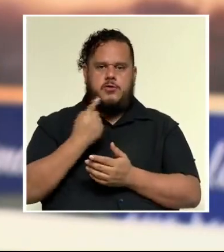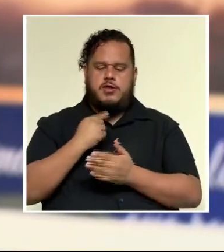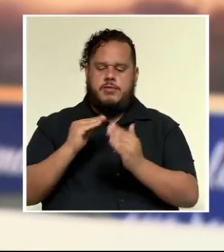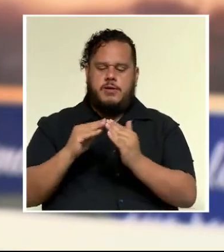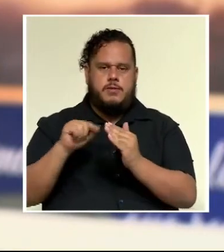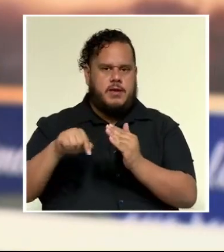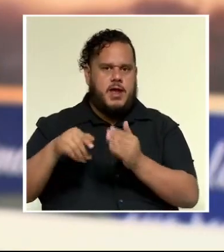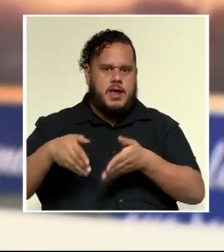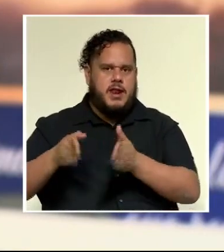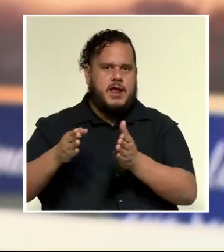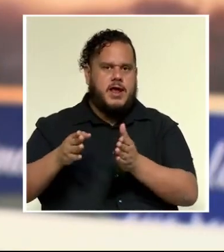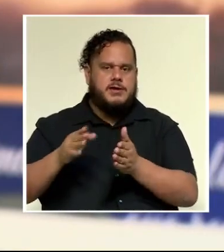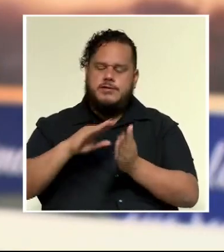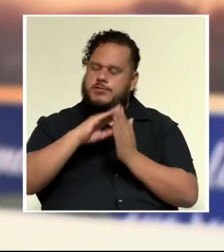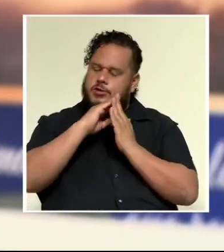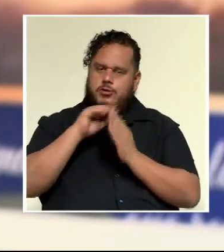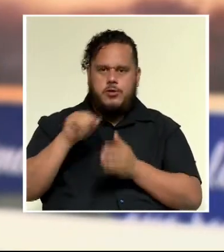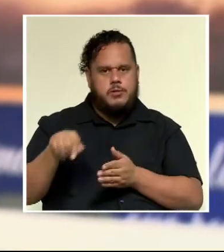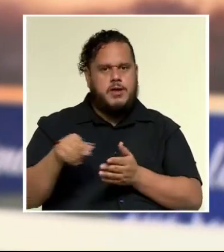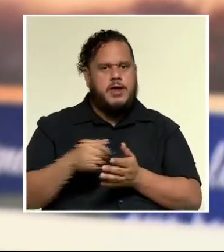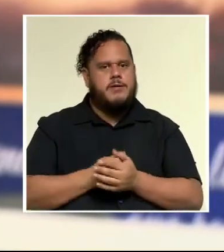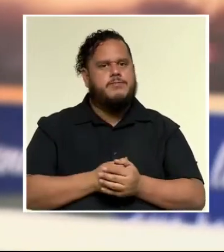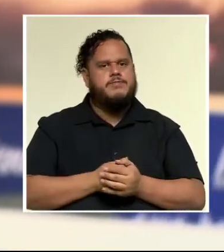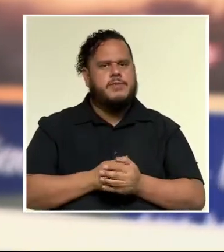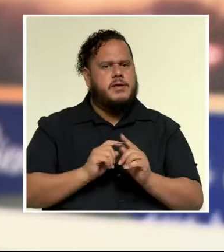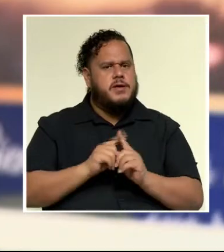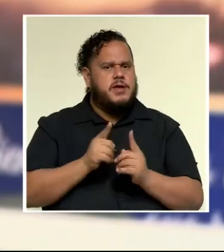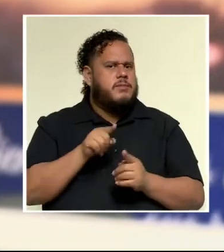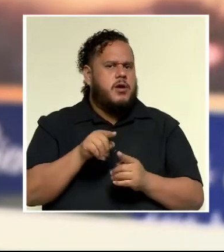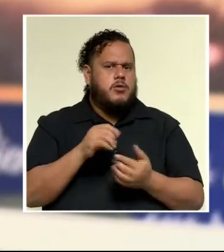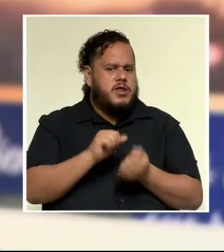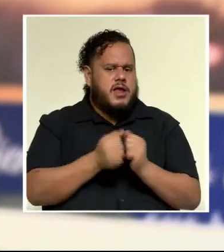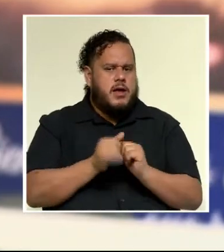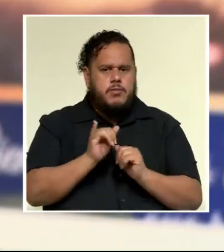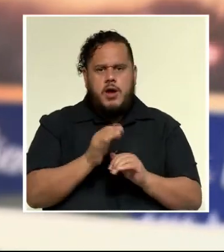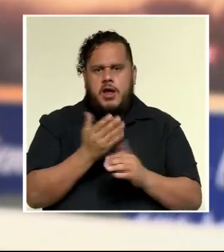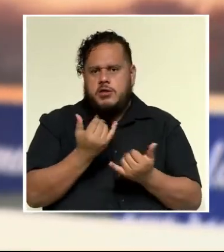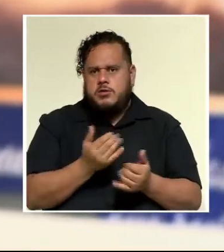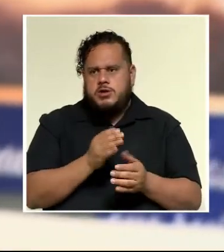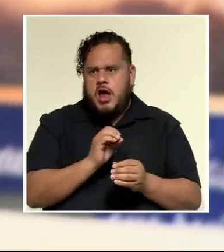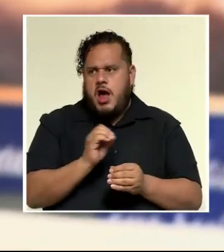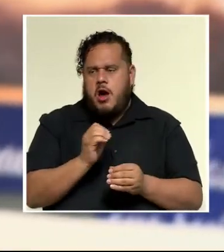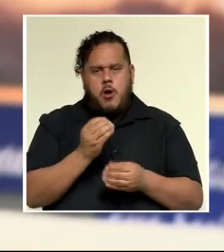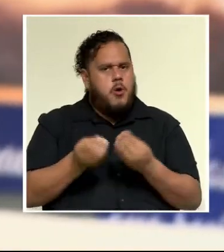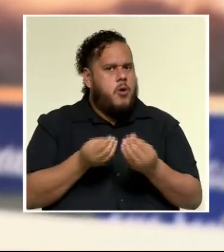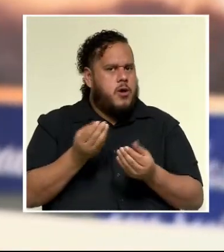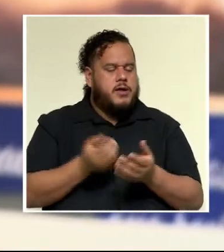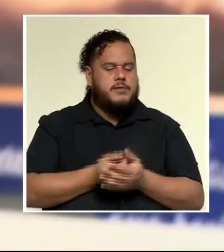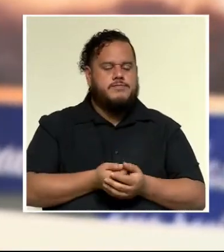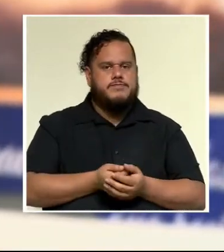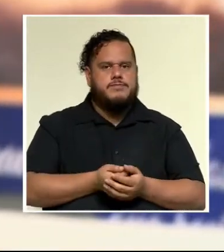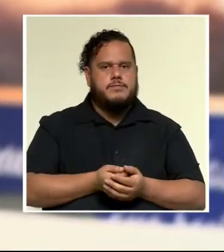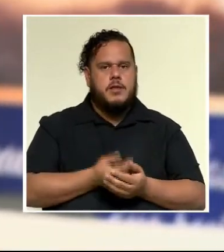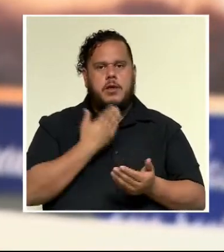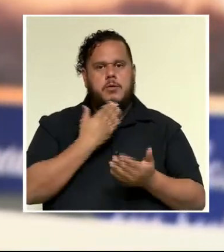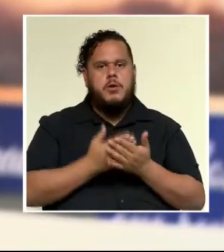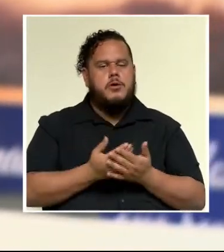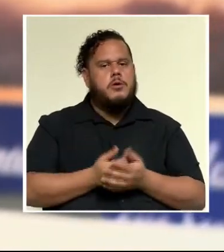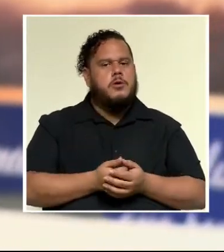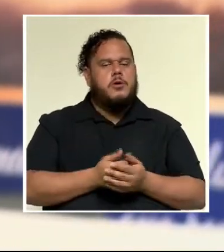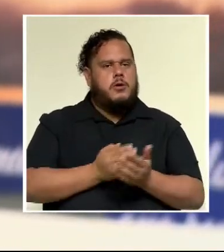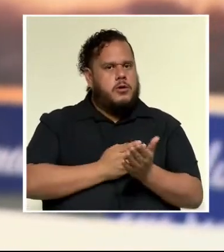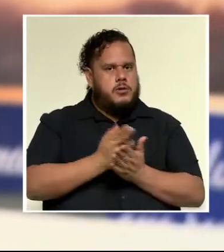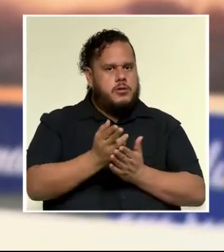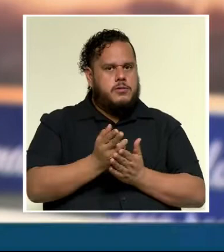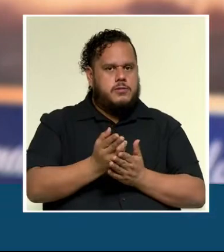dormir ahí. ¿Y sentía miedo a contagiarse o estando tan expuesto? Pues mira que